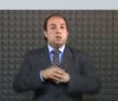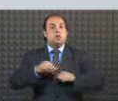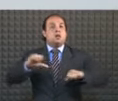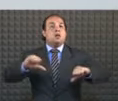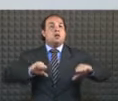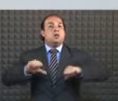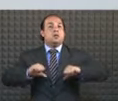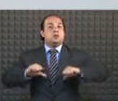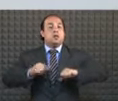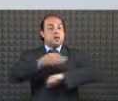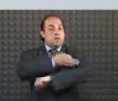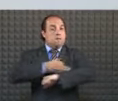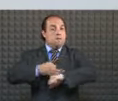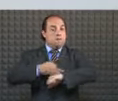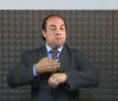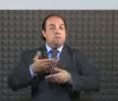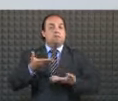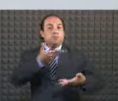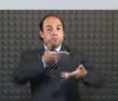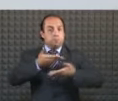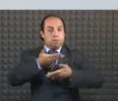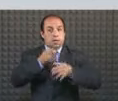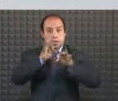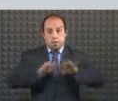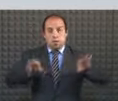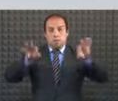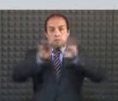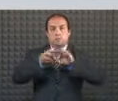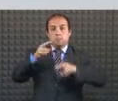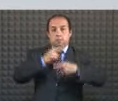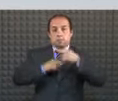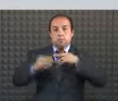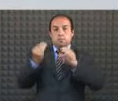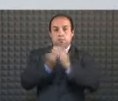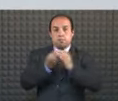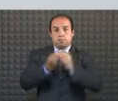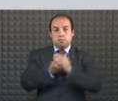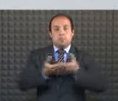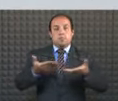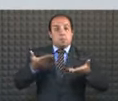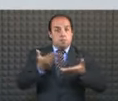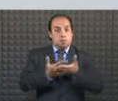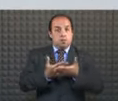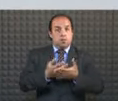las familias. Entonces es importante el regreso a clases, se presentó